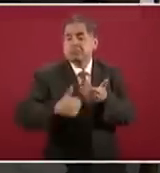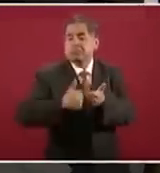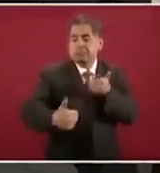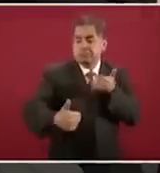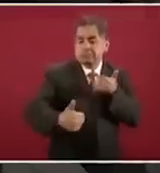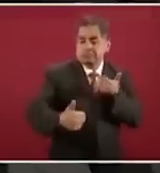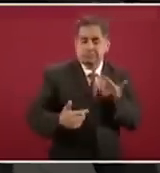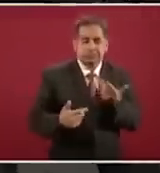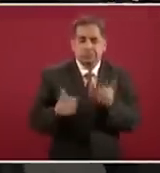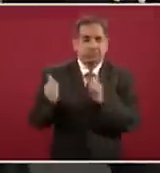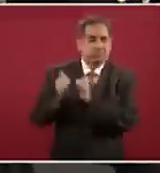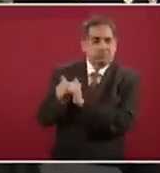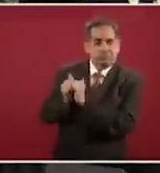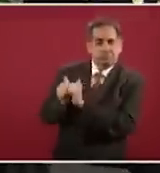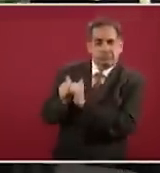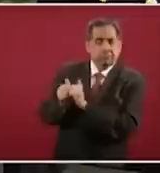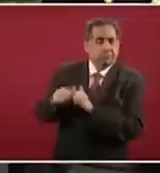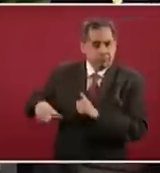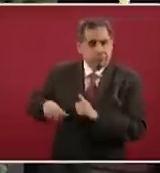no del poder.